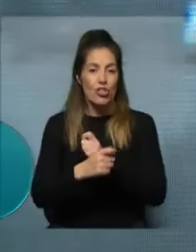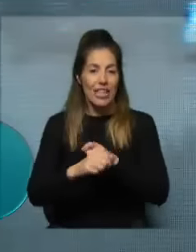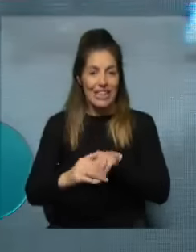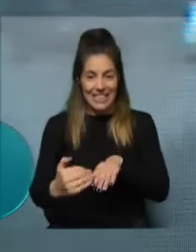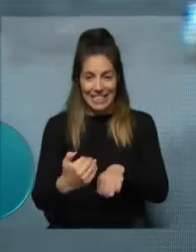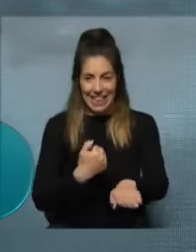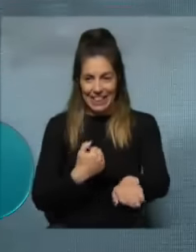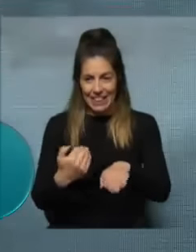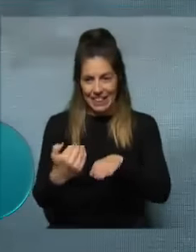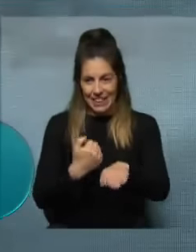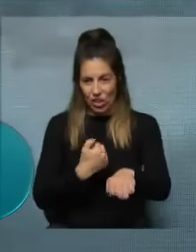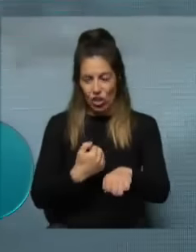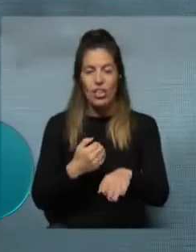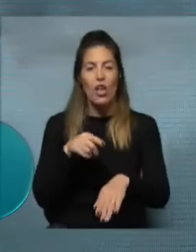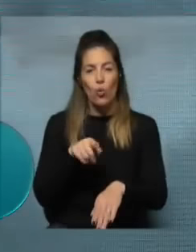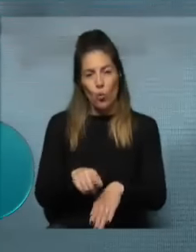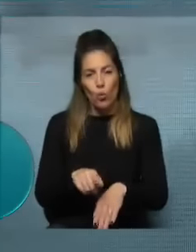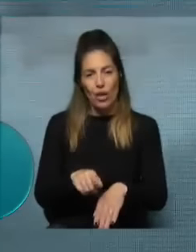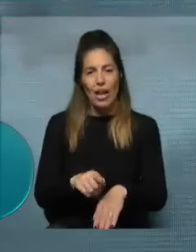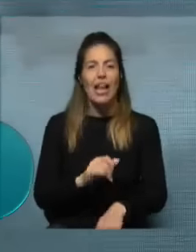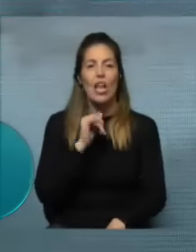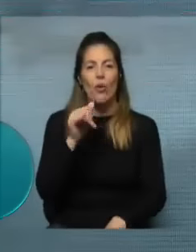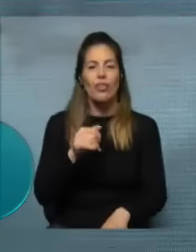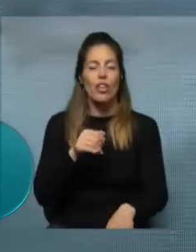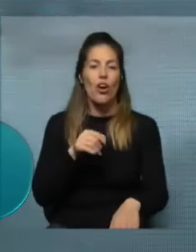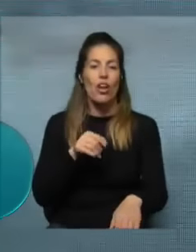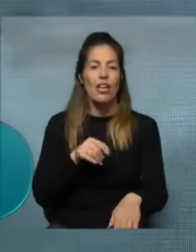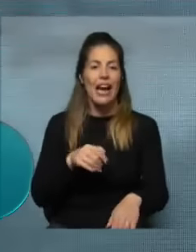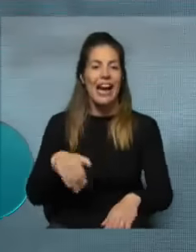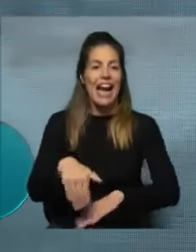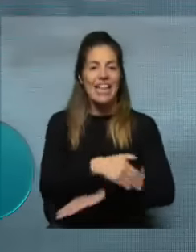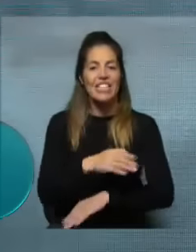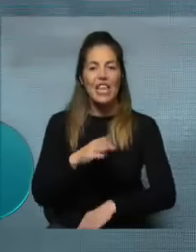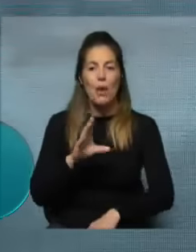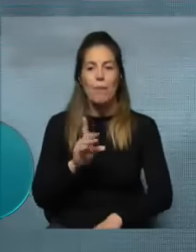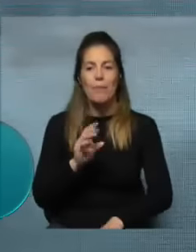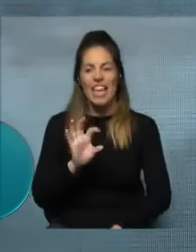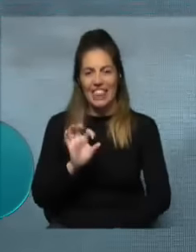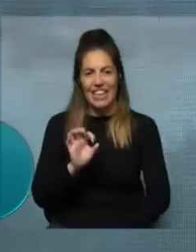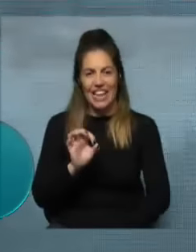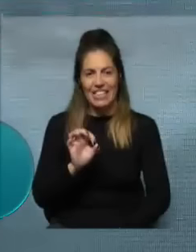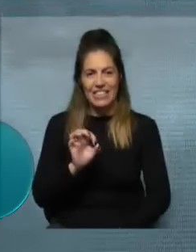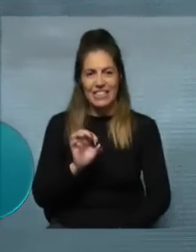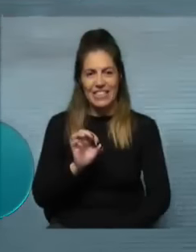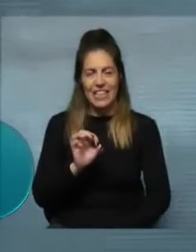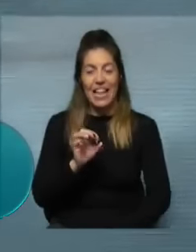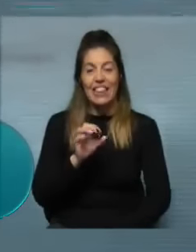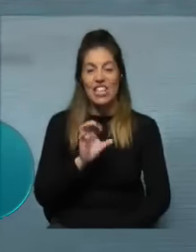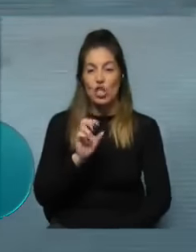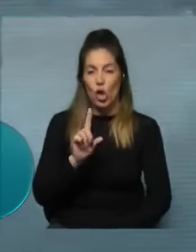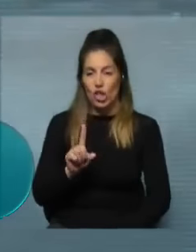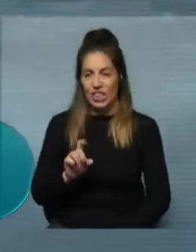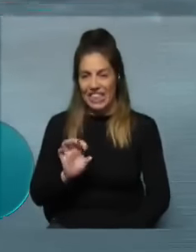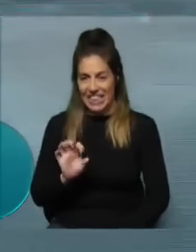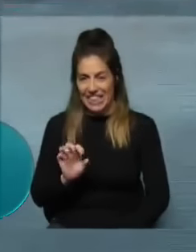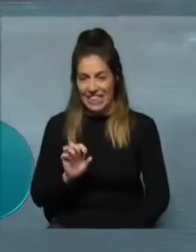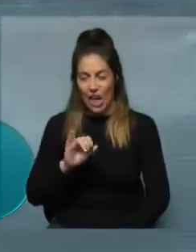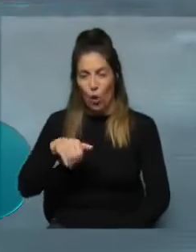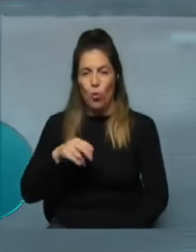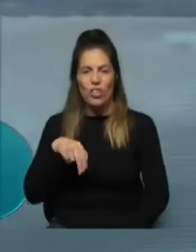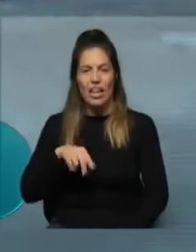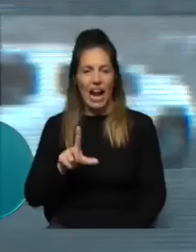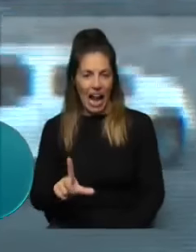algunas calles. Les comento, se va a flechar la calle Piedras desde Solís hacia Juncal. Piedras. La calle